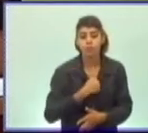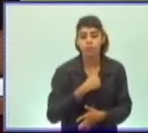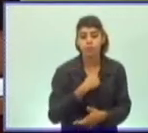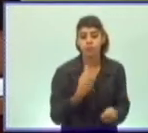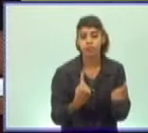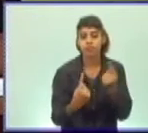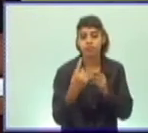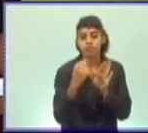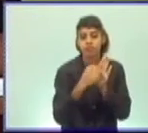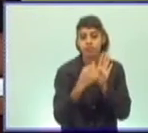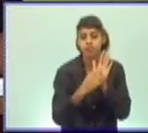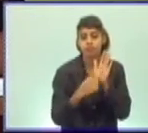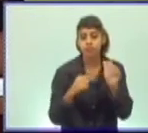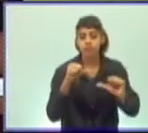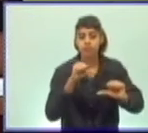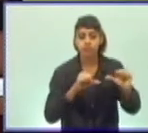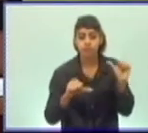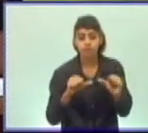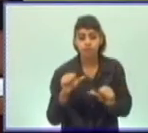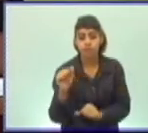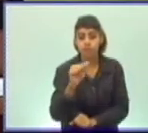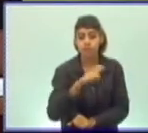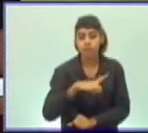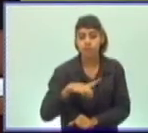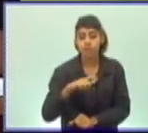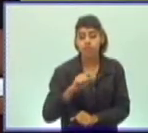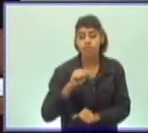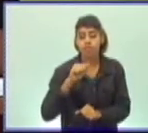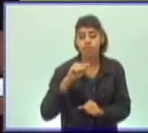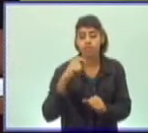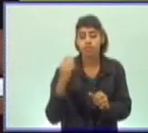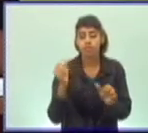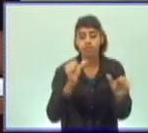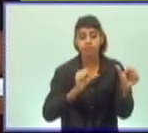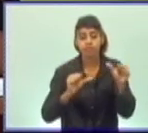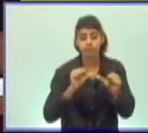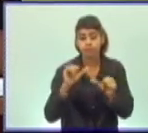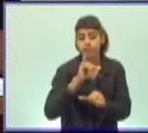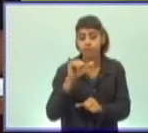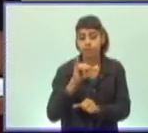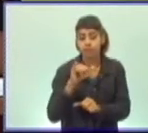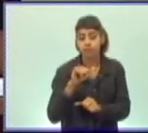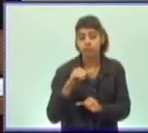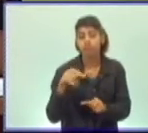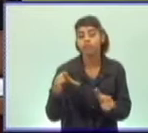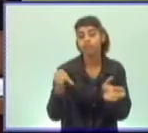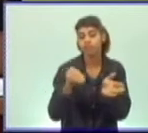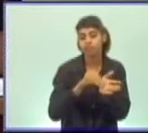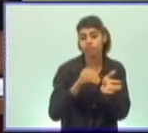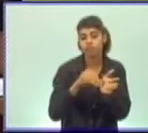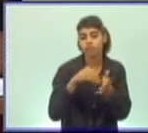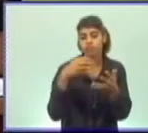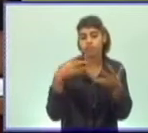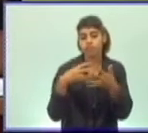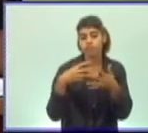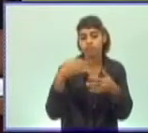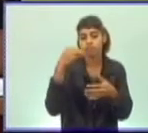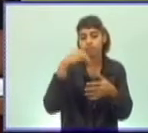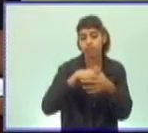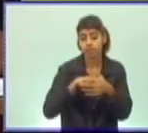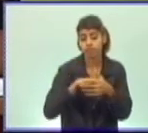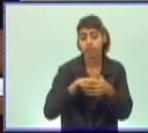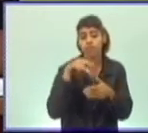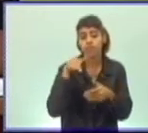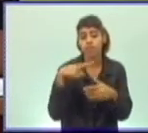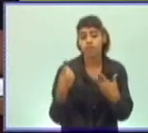químicos, de sus sustancias simples, así como la composición y propiedades de sus compuestos, se encuentran en dependencia periódica